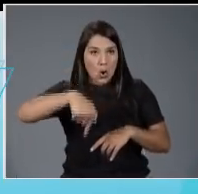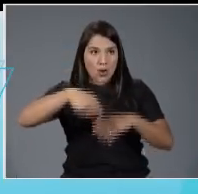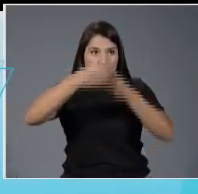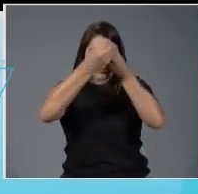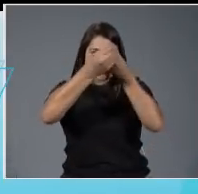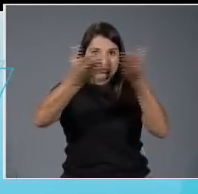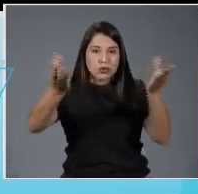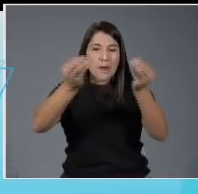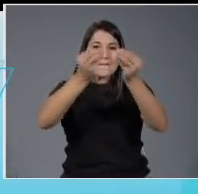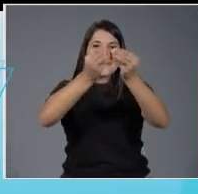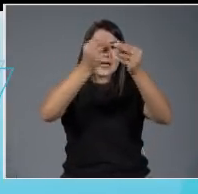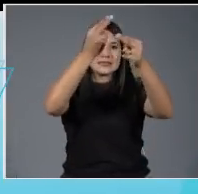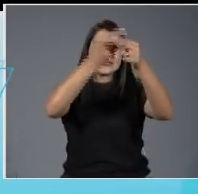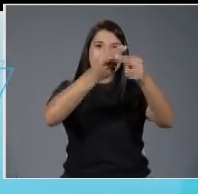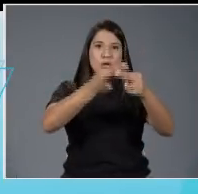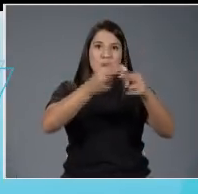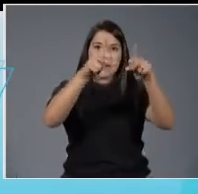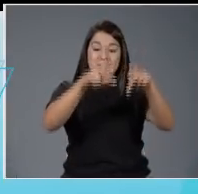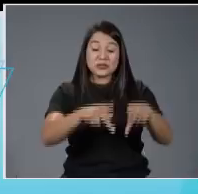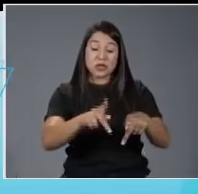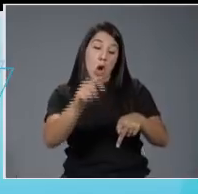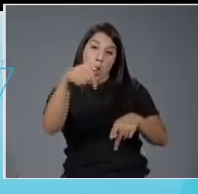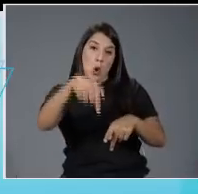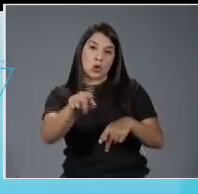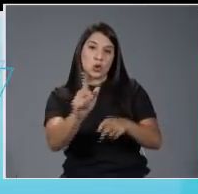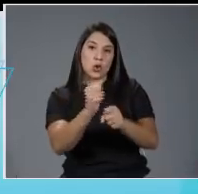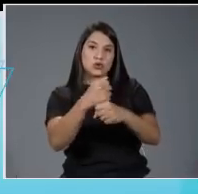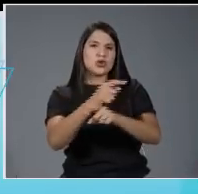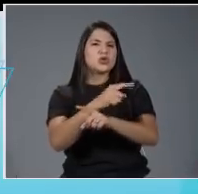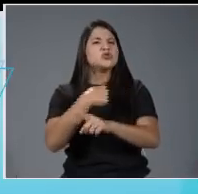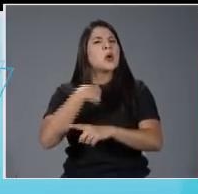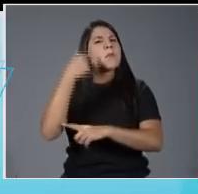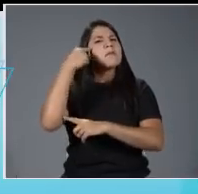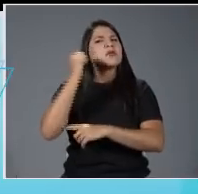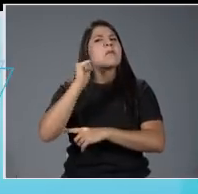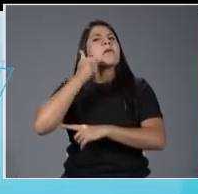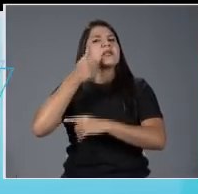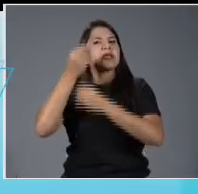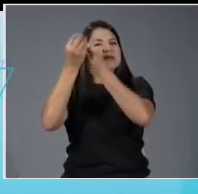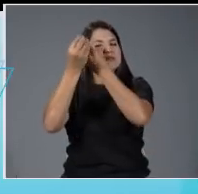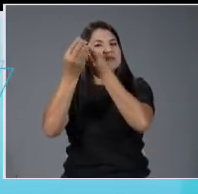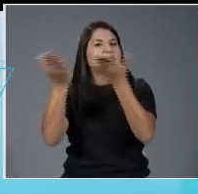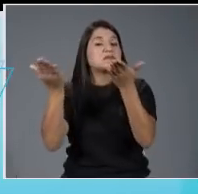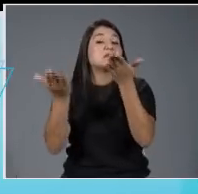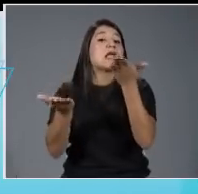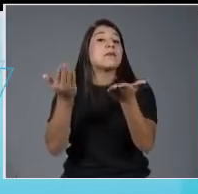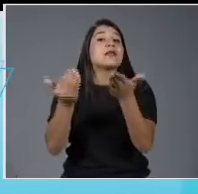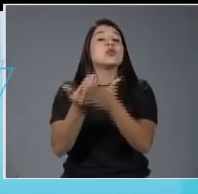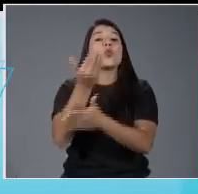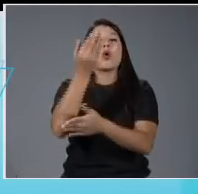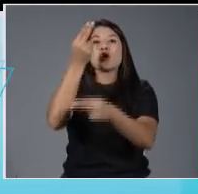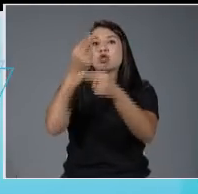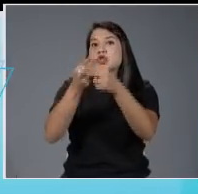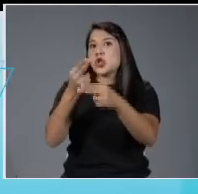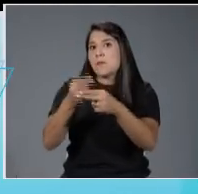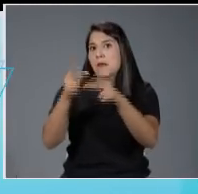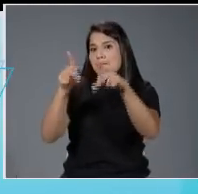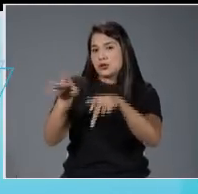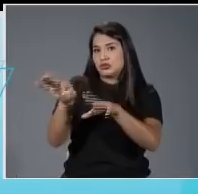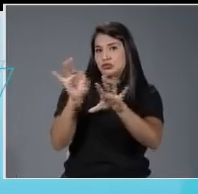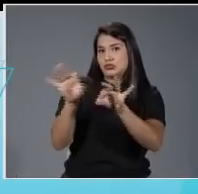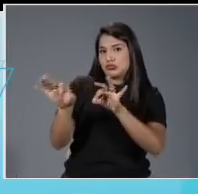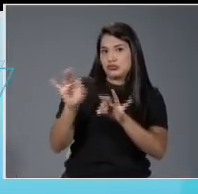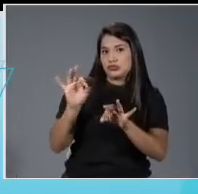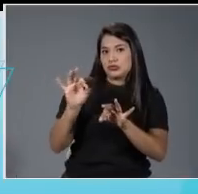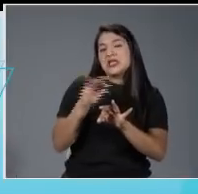más nombramientos, y no lo hizo hoy, yo supongo que mañana hará algún anuncio de nuevos puestos, y no me extrañaría que queden